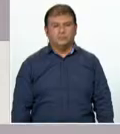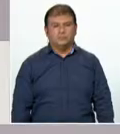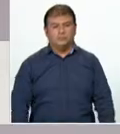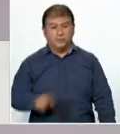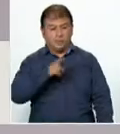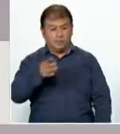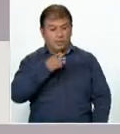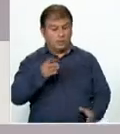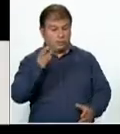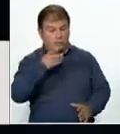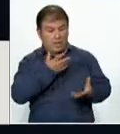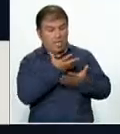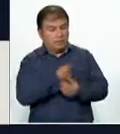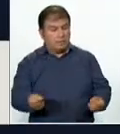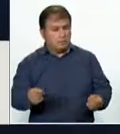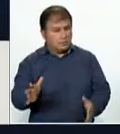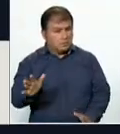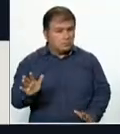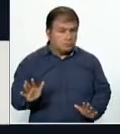Dice que su marido ha desaparecido.